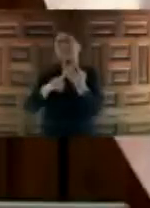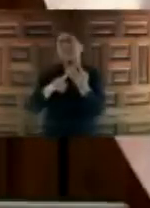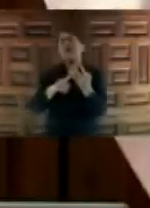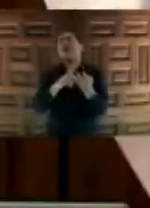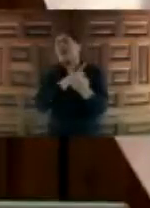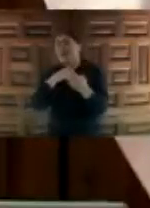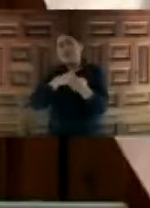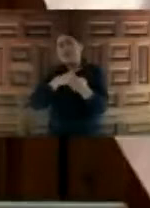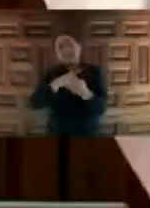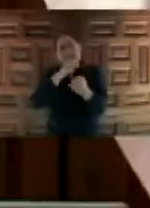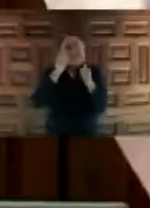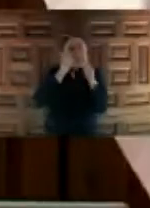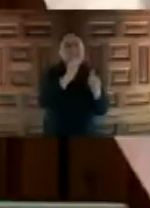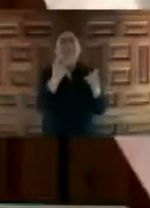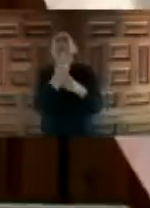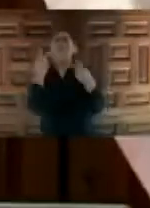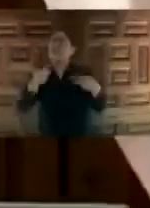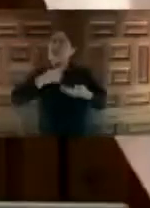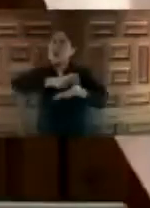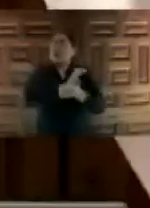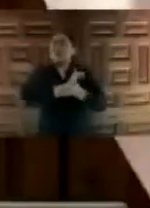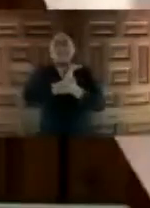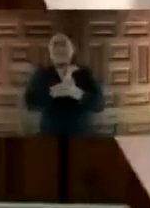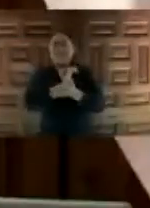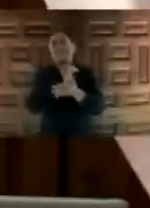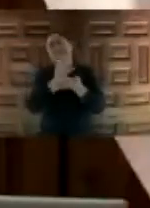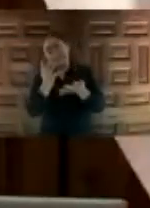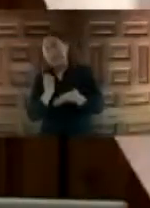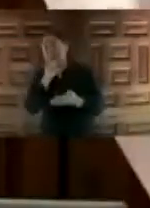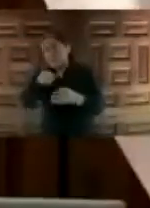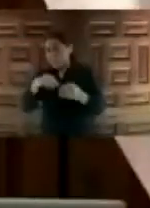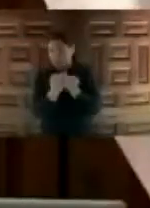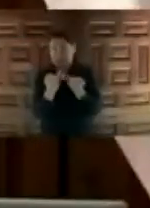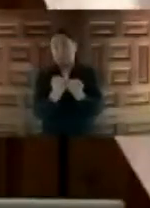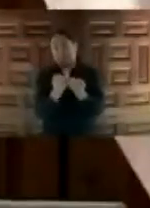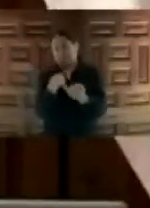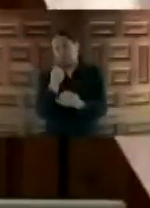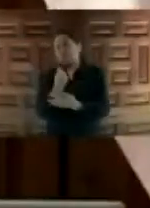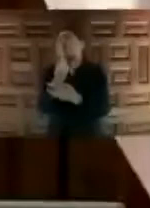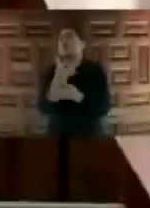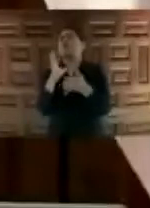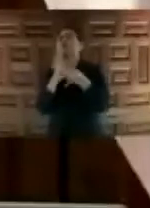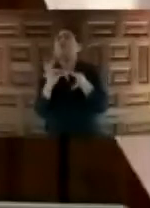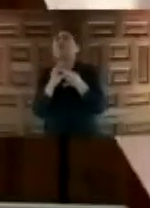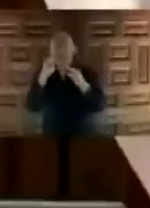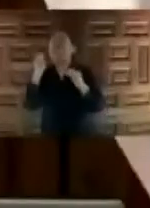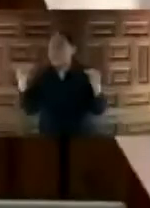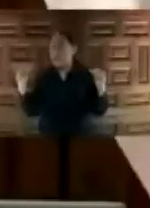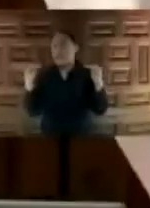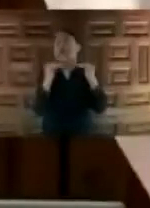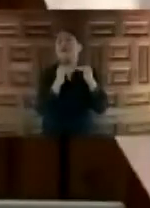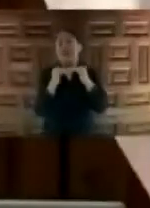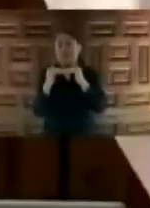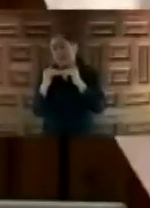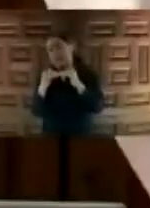grupos discriminados tradicionalmente, pero por supuesto es necesario también agregar el asunto de la equidad, que me parece que es